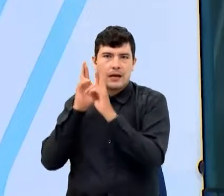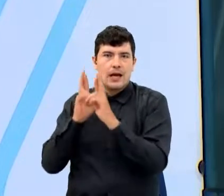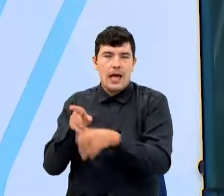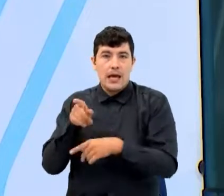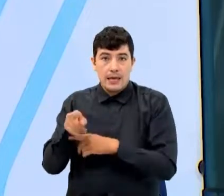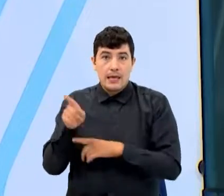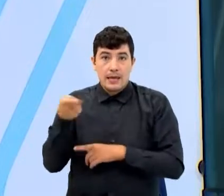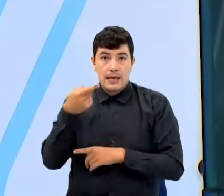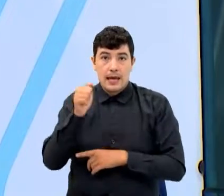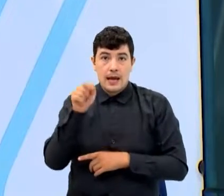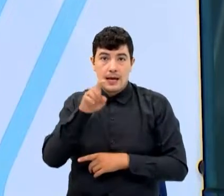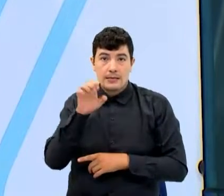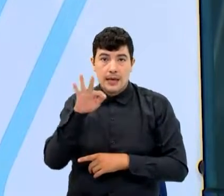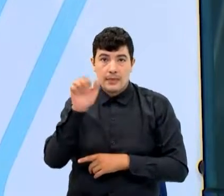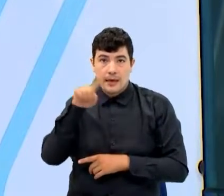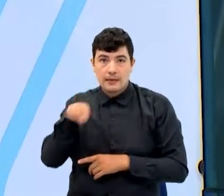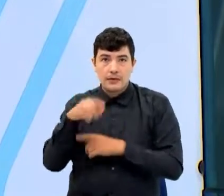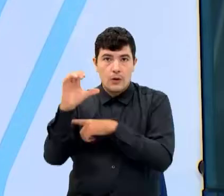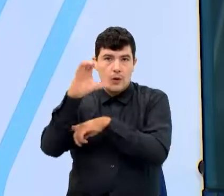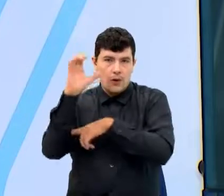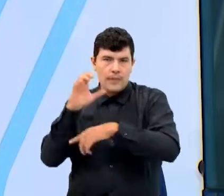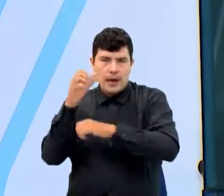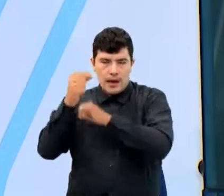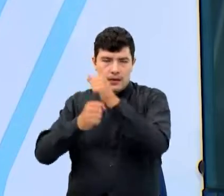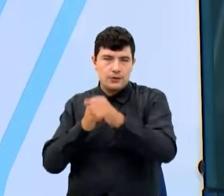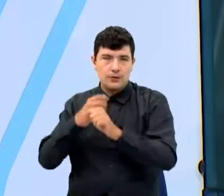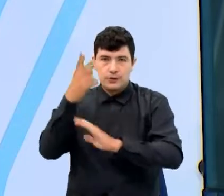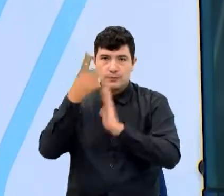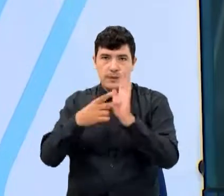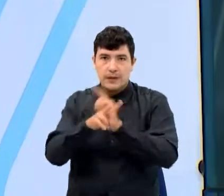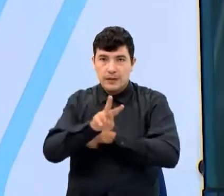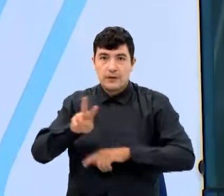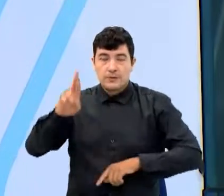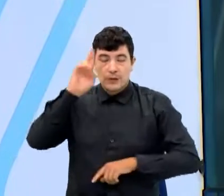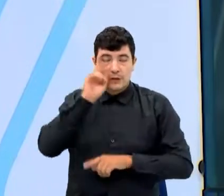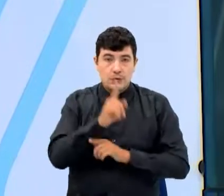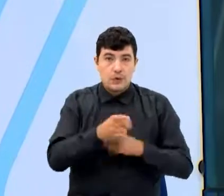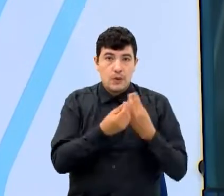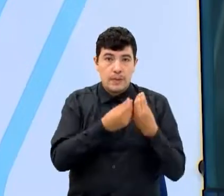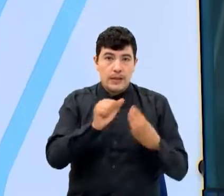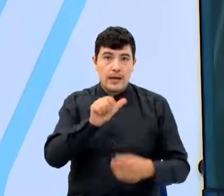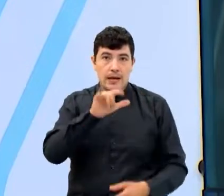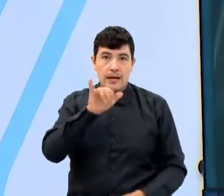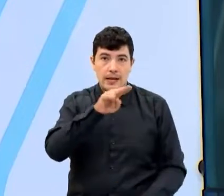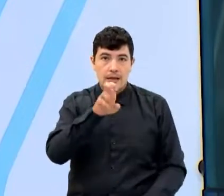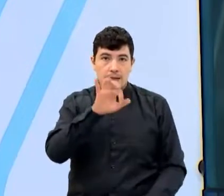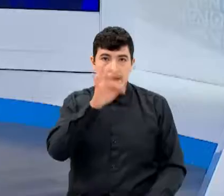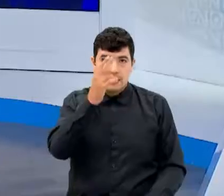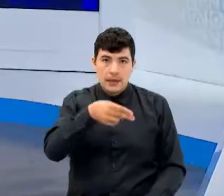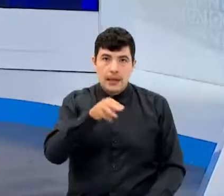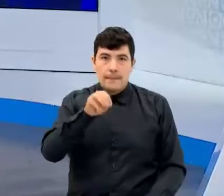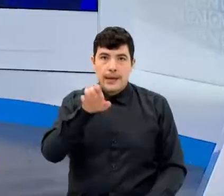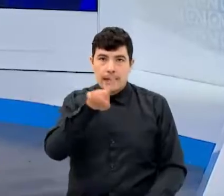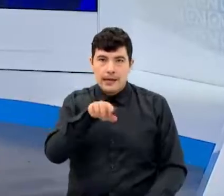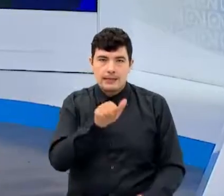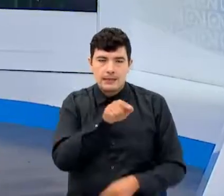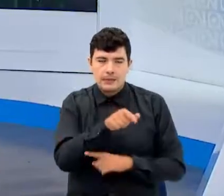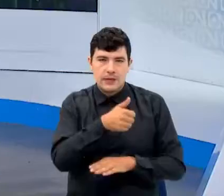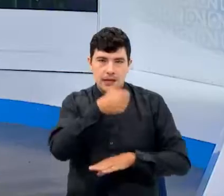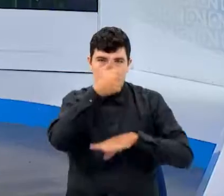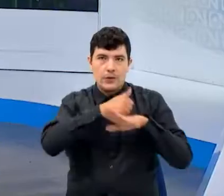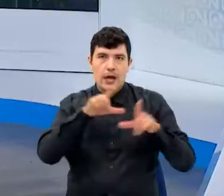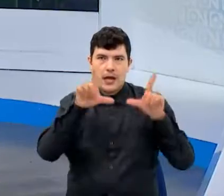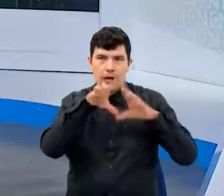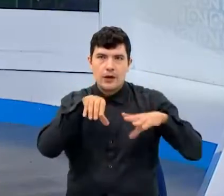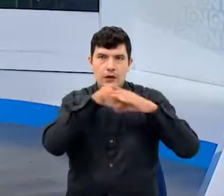Gacetas Colombia 2022. Por supuesto, nuestra compañera Lizeth Mesa, directora de Tro Digital, está